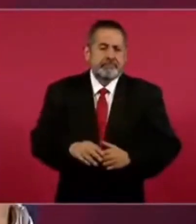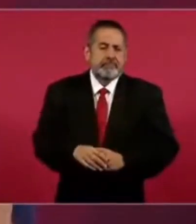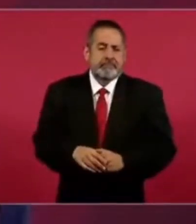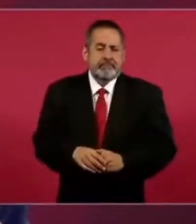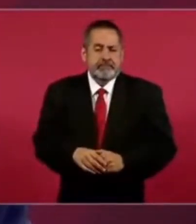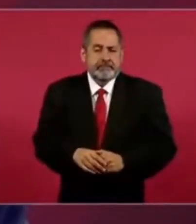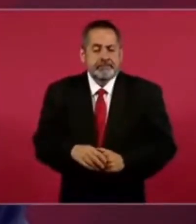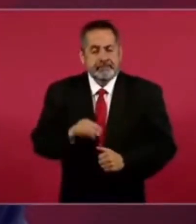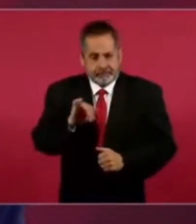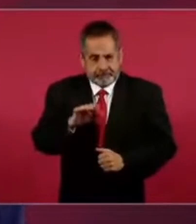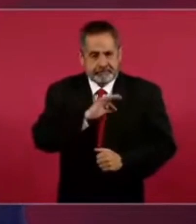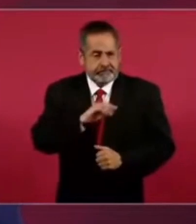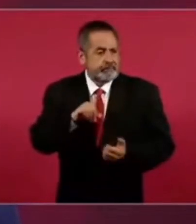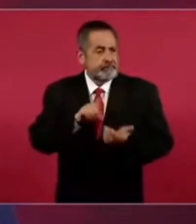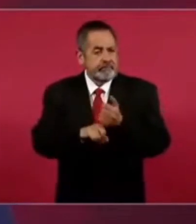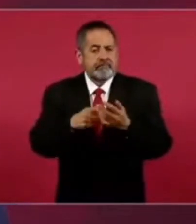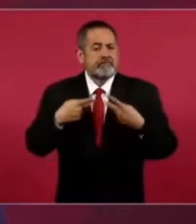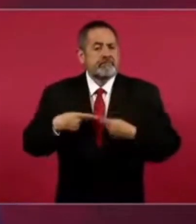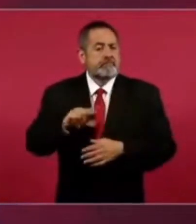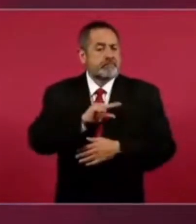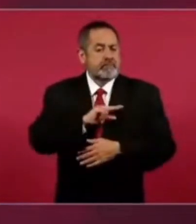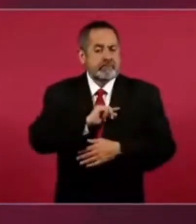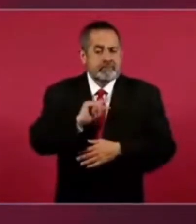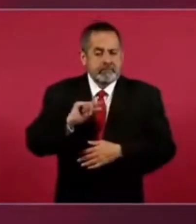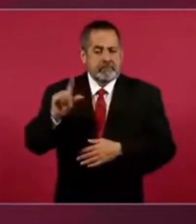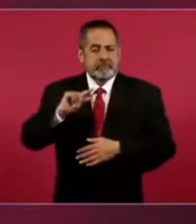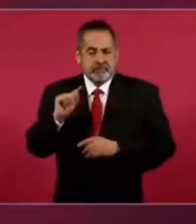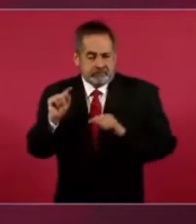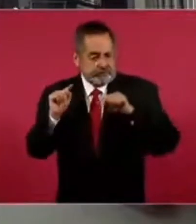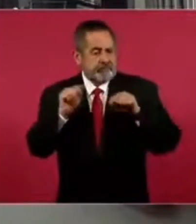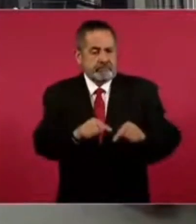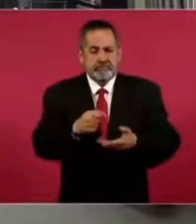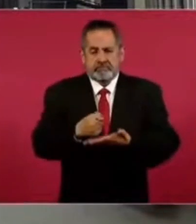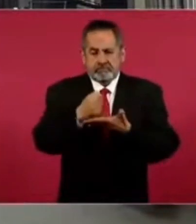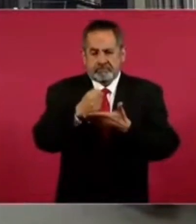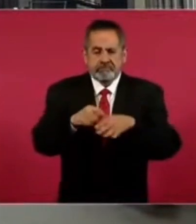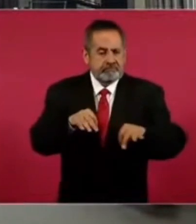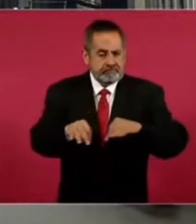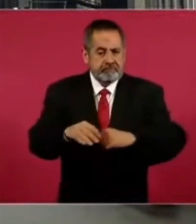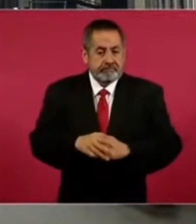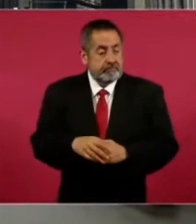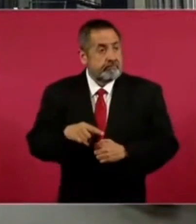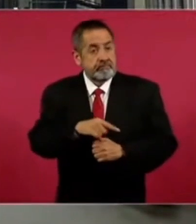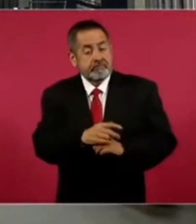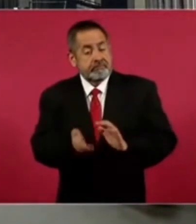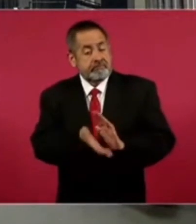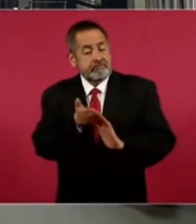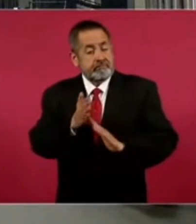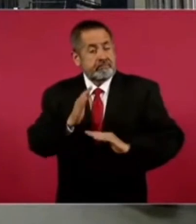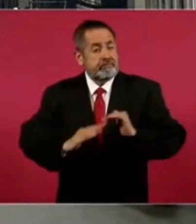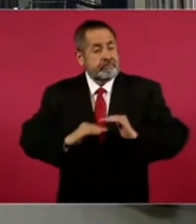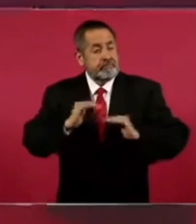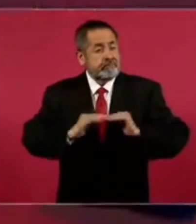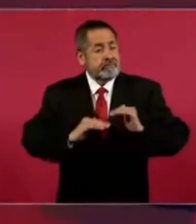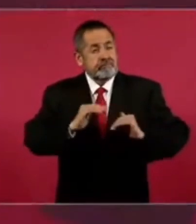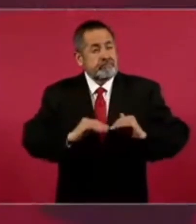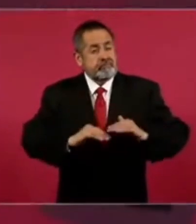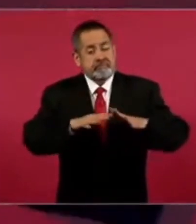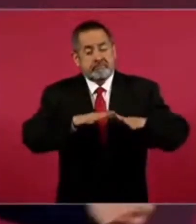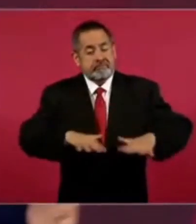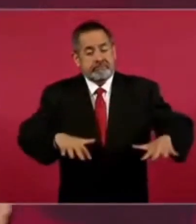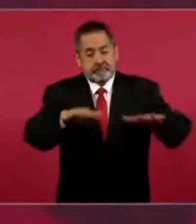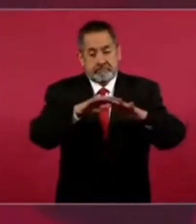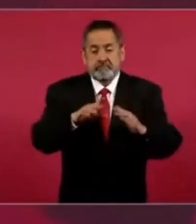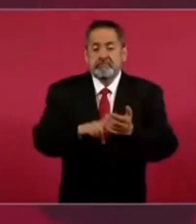Porque sí vamos a tener los especialistas. Y lo construyeron también con